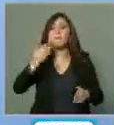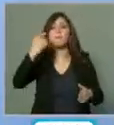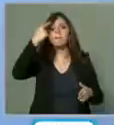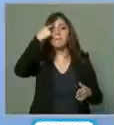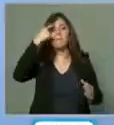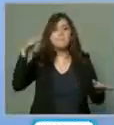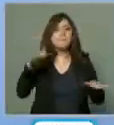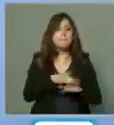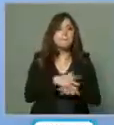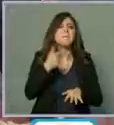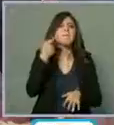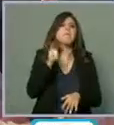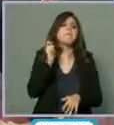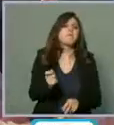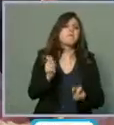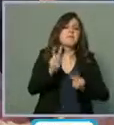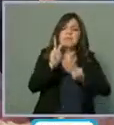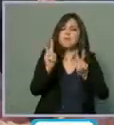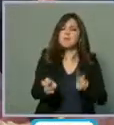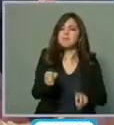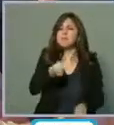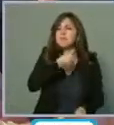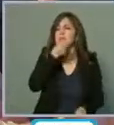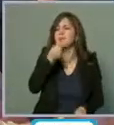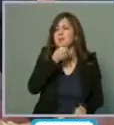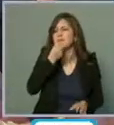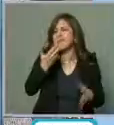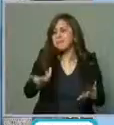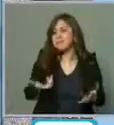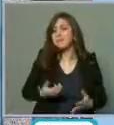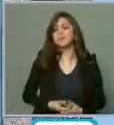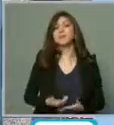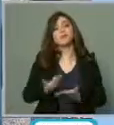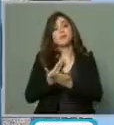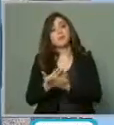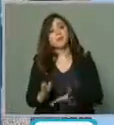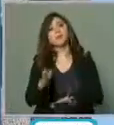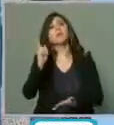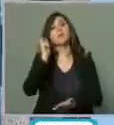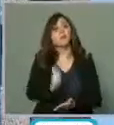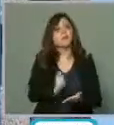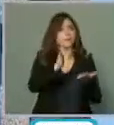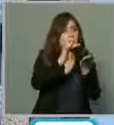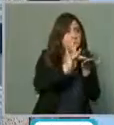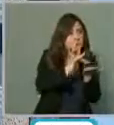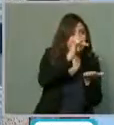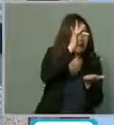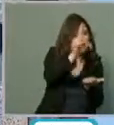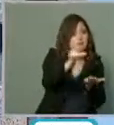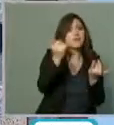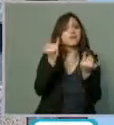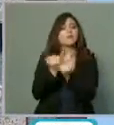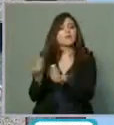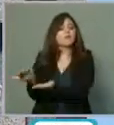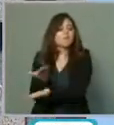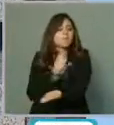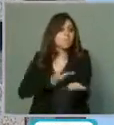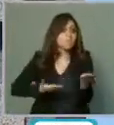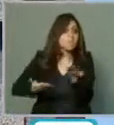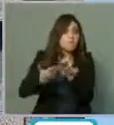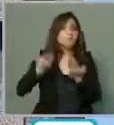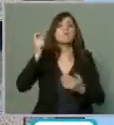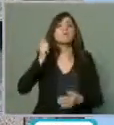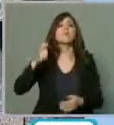es viejo, no? O sea, Por es supuesto. un tema ahí como muy Y el tema de ser subjetivo. agradecido y generoso, además, sería ya una clave que les daría. Creo que los viejos más